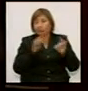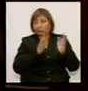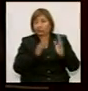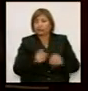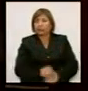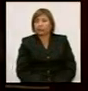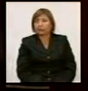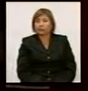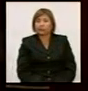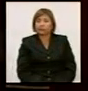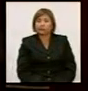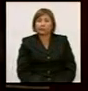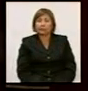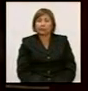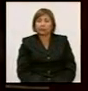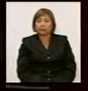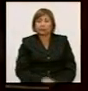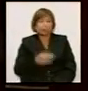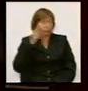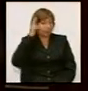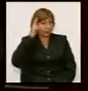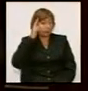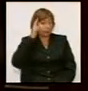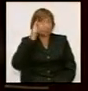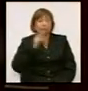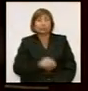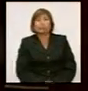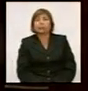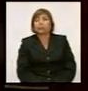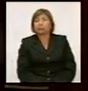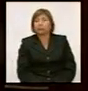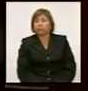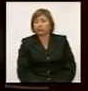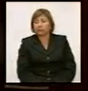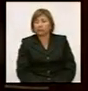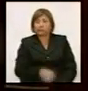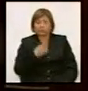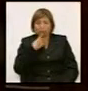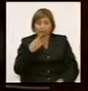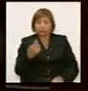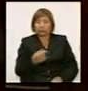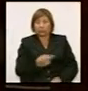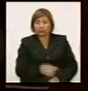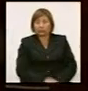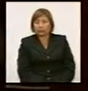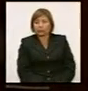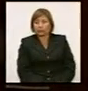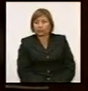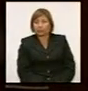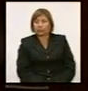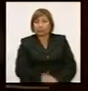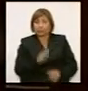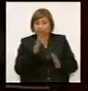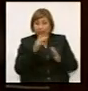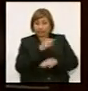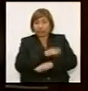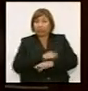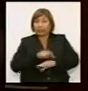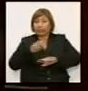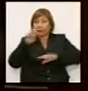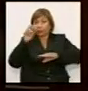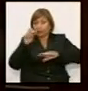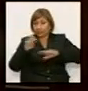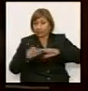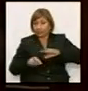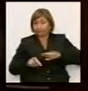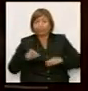respuesta. Por eso debemos ser más profesionales en